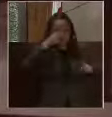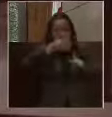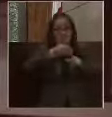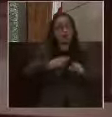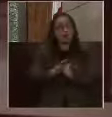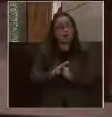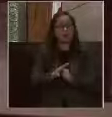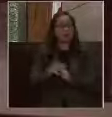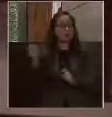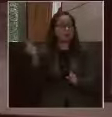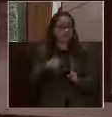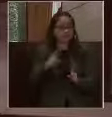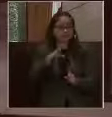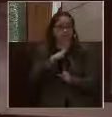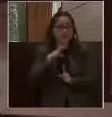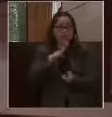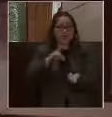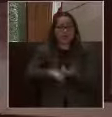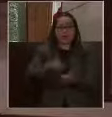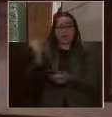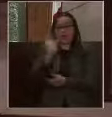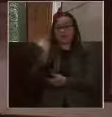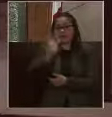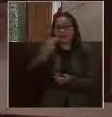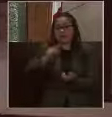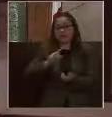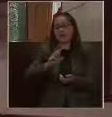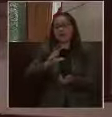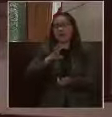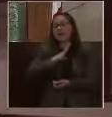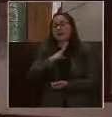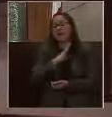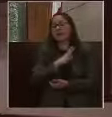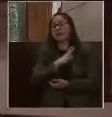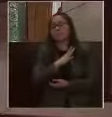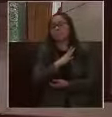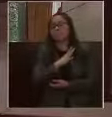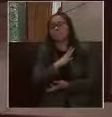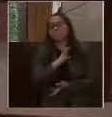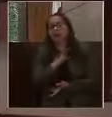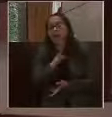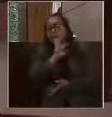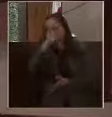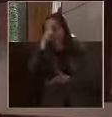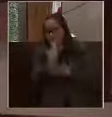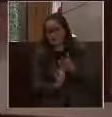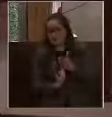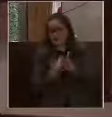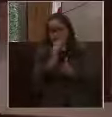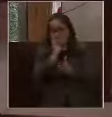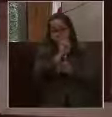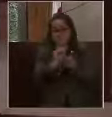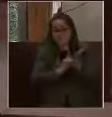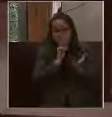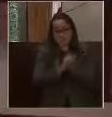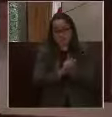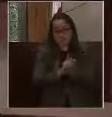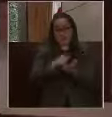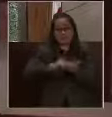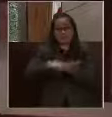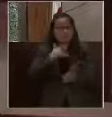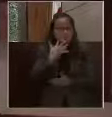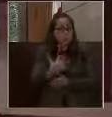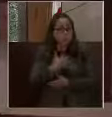caso, respecto de la supuesta acaecimiento de un posible delito de corrupción,